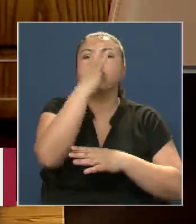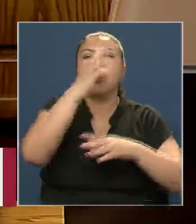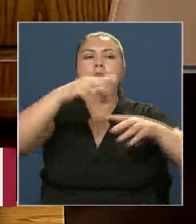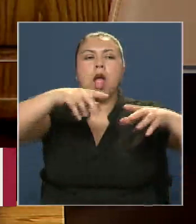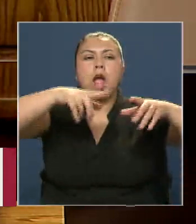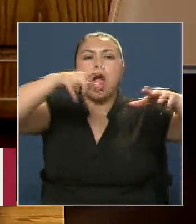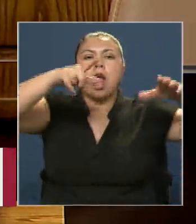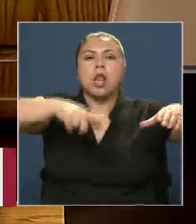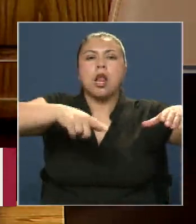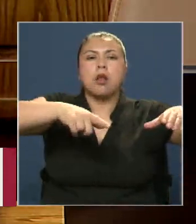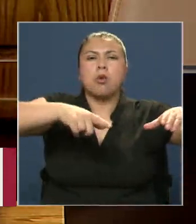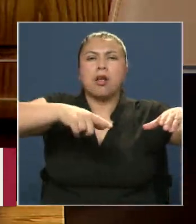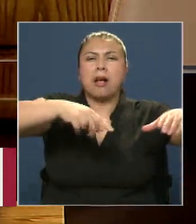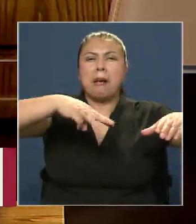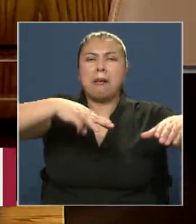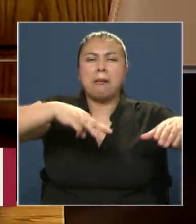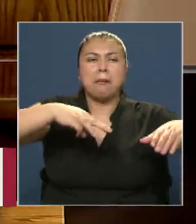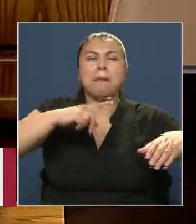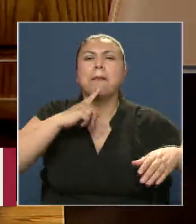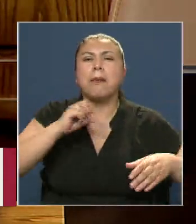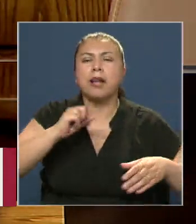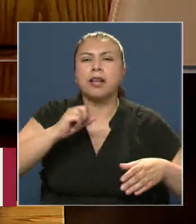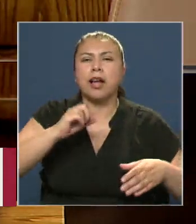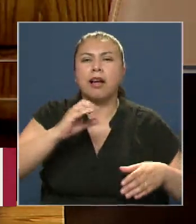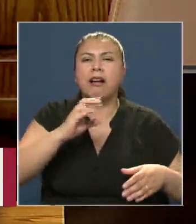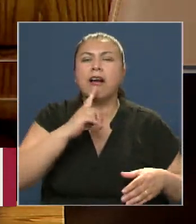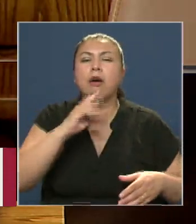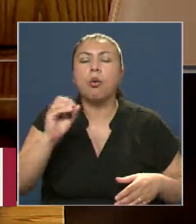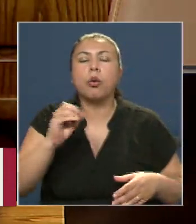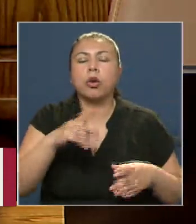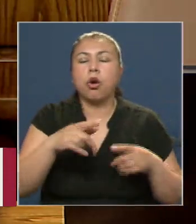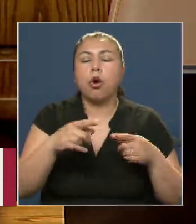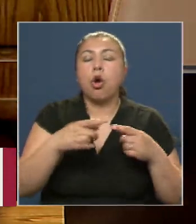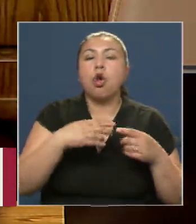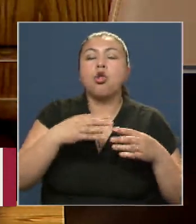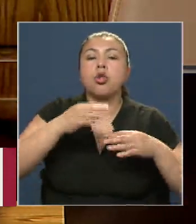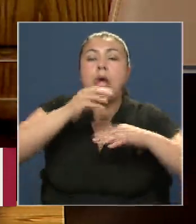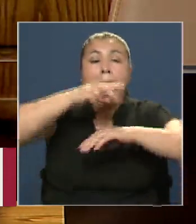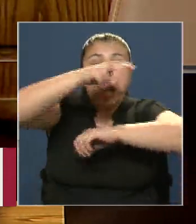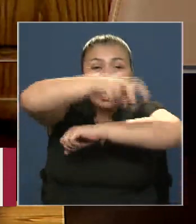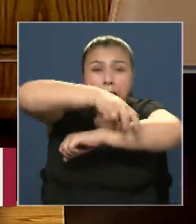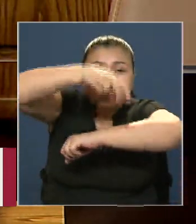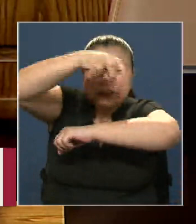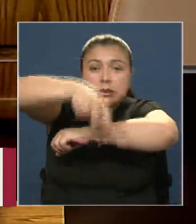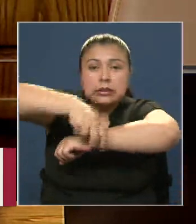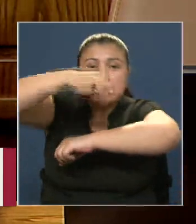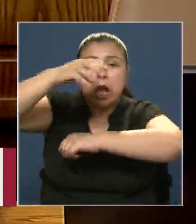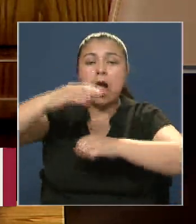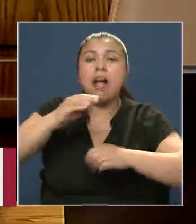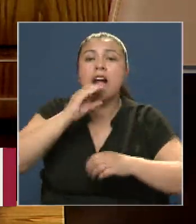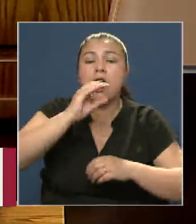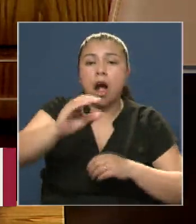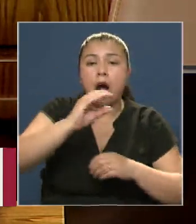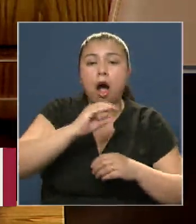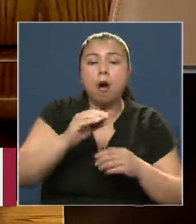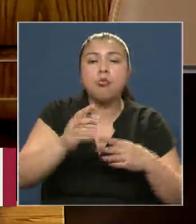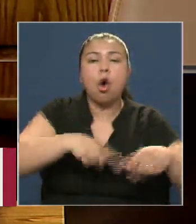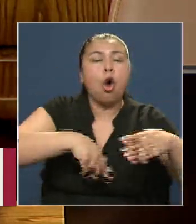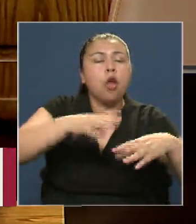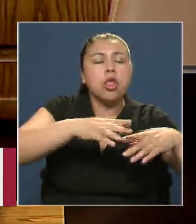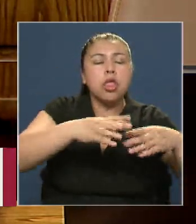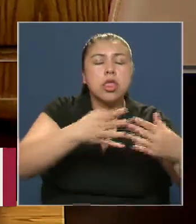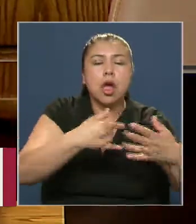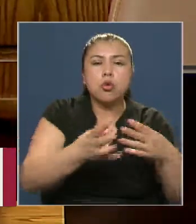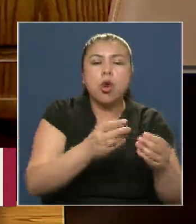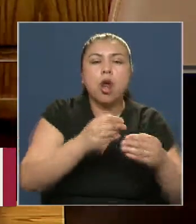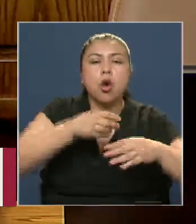del Mataquito. Ahí es toda una zona de agricultores, de pequeña agricultura familiar campesina. Hay una flora importante y una fauna en el